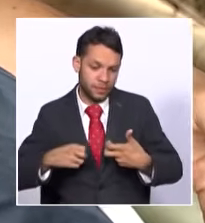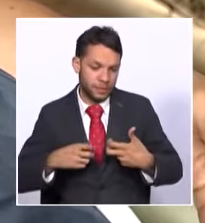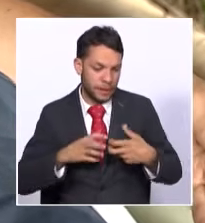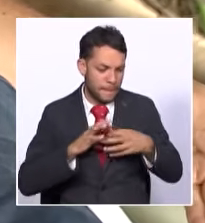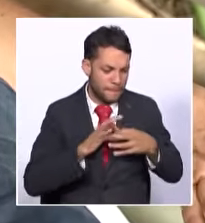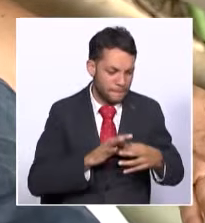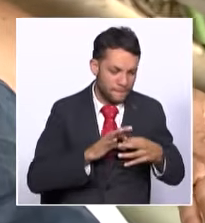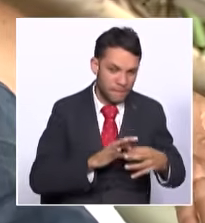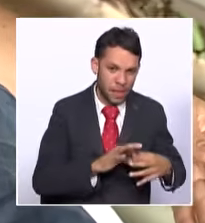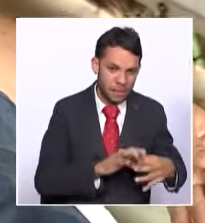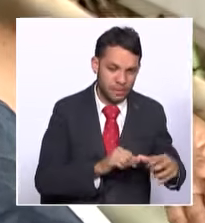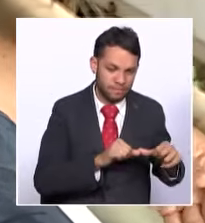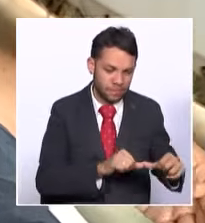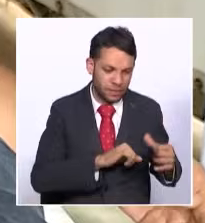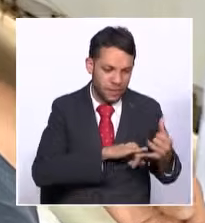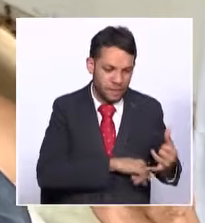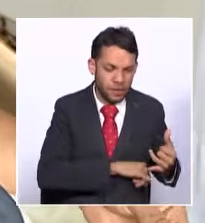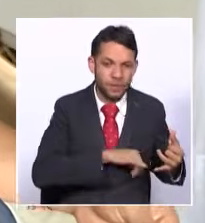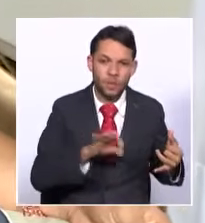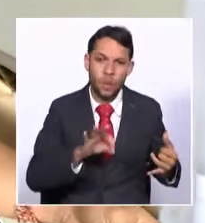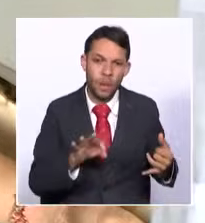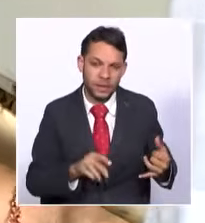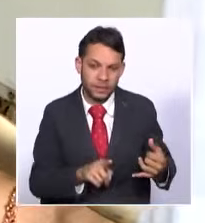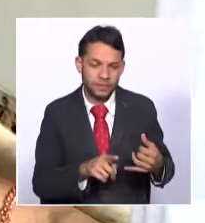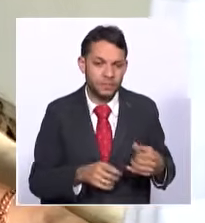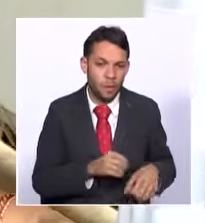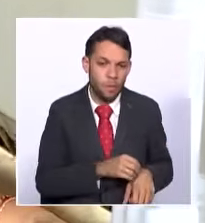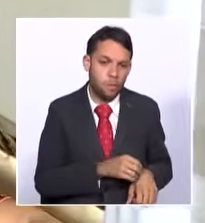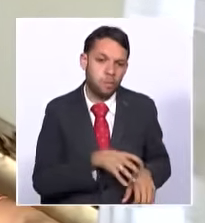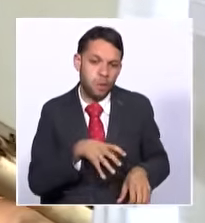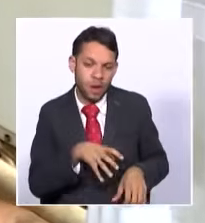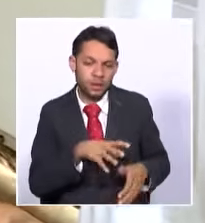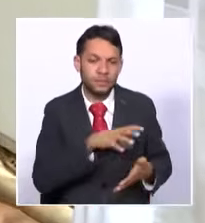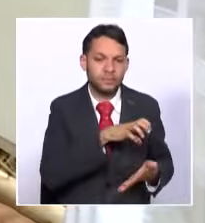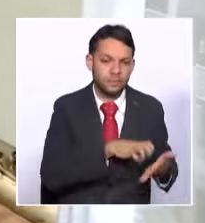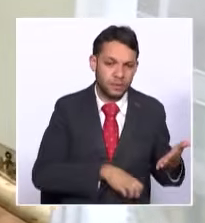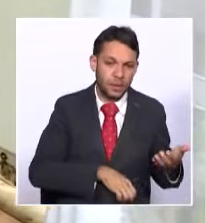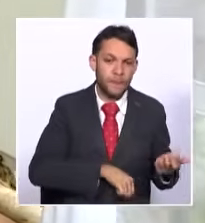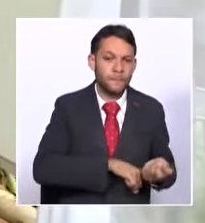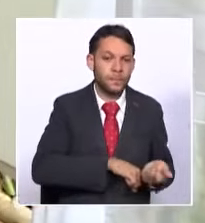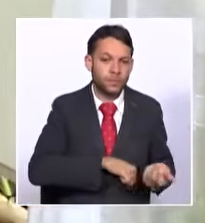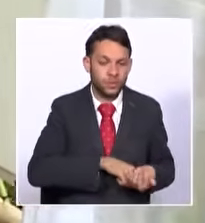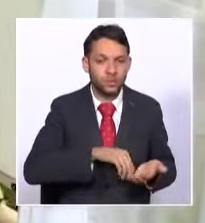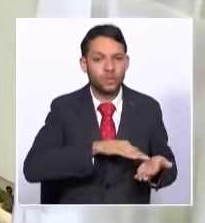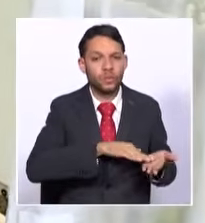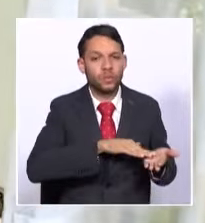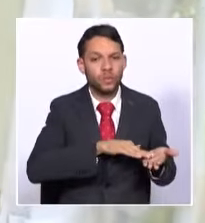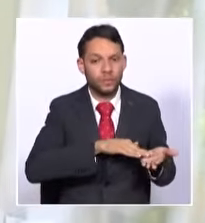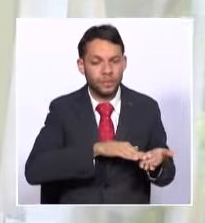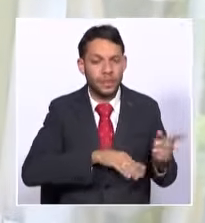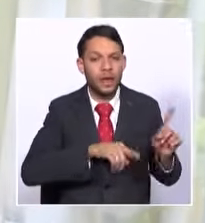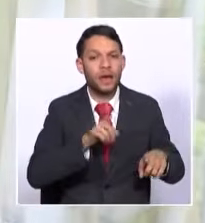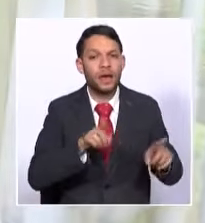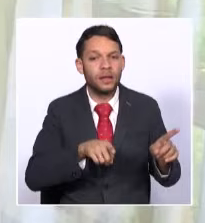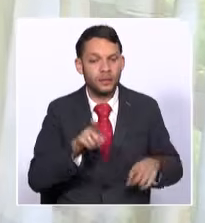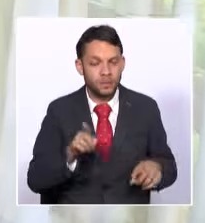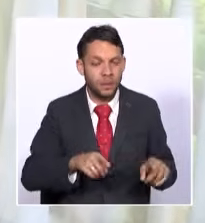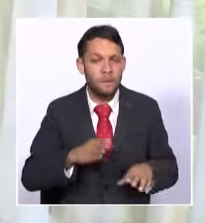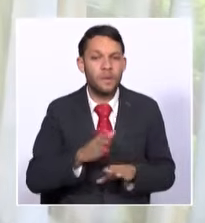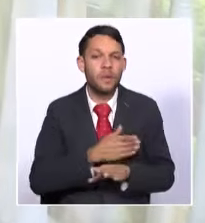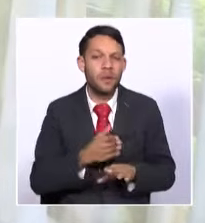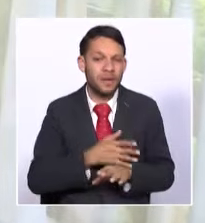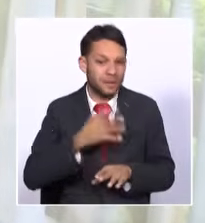se nos pega, se nos inflama. Y es algo que nos puede ayudar mucho para las personas que han tenido un accidente